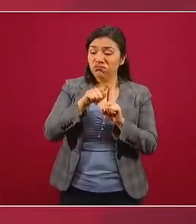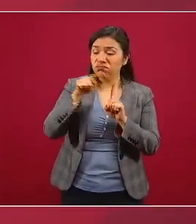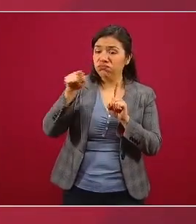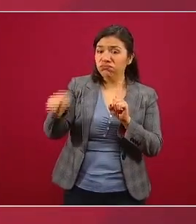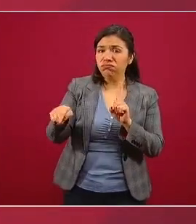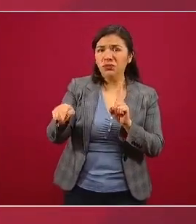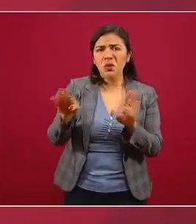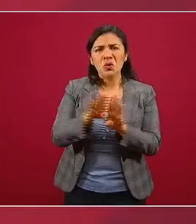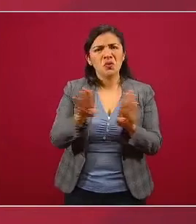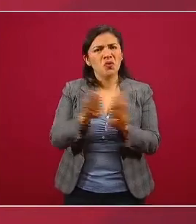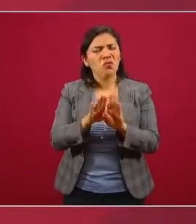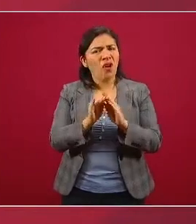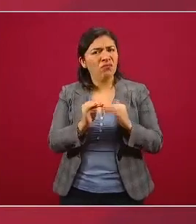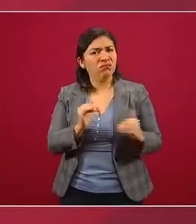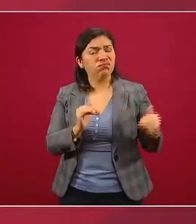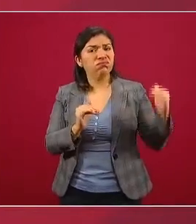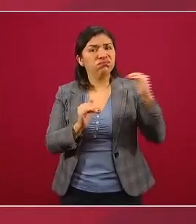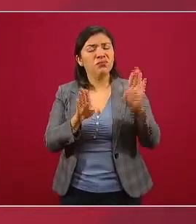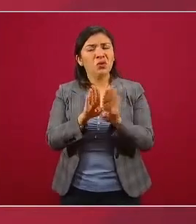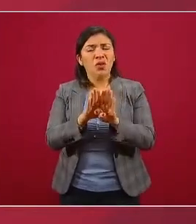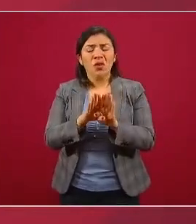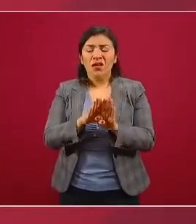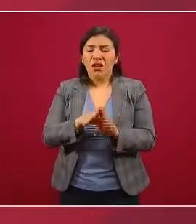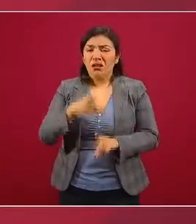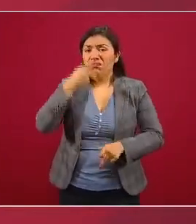tuvo una actitud despectiva,